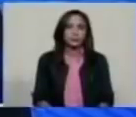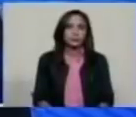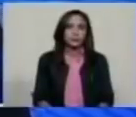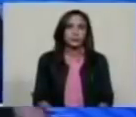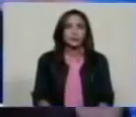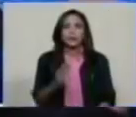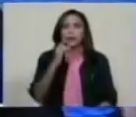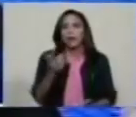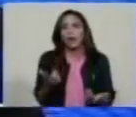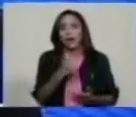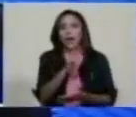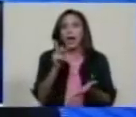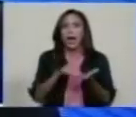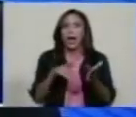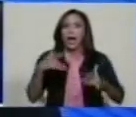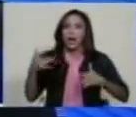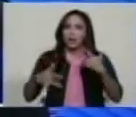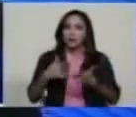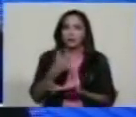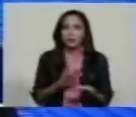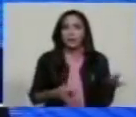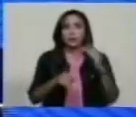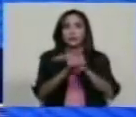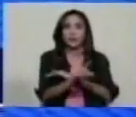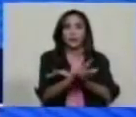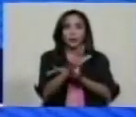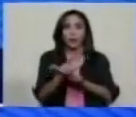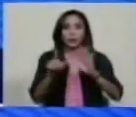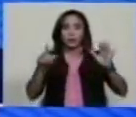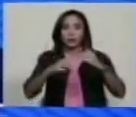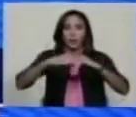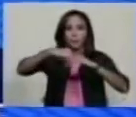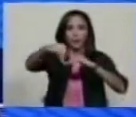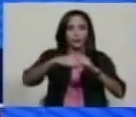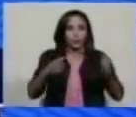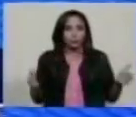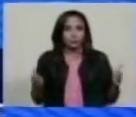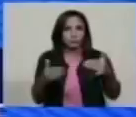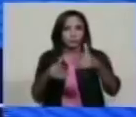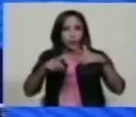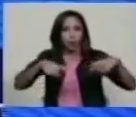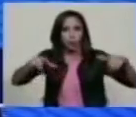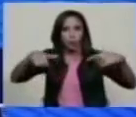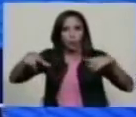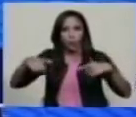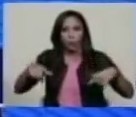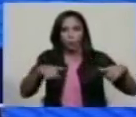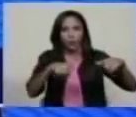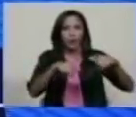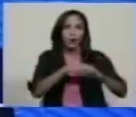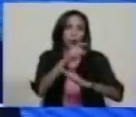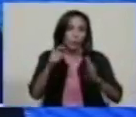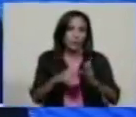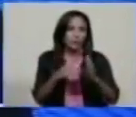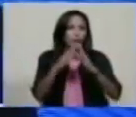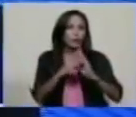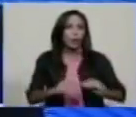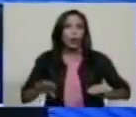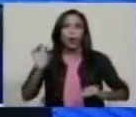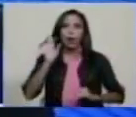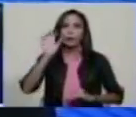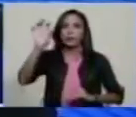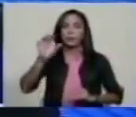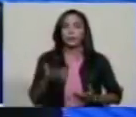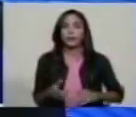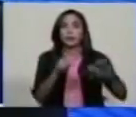va a contar, y lo han visto, con 136 metros cuadrados que forman parte de los pabellones del pabellón país, donde hay más de